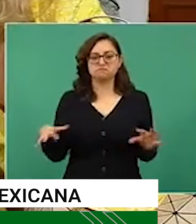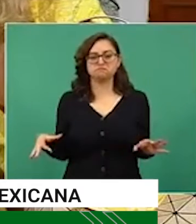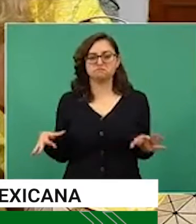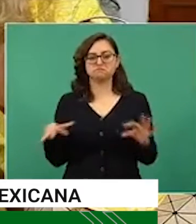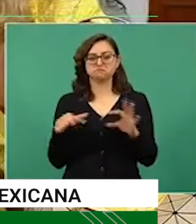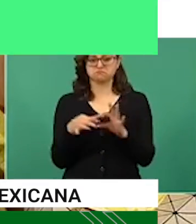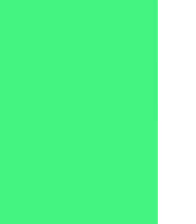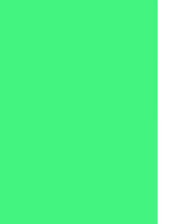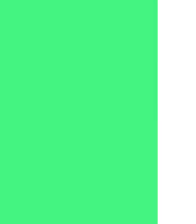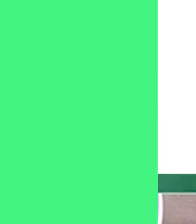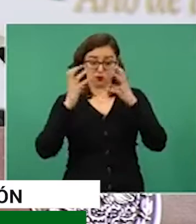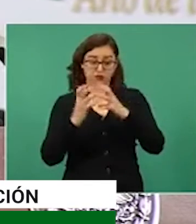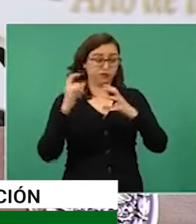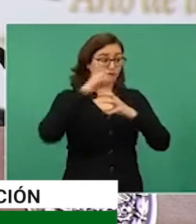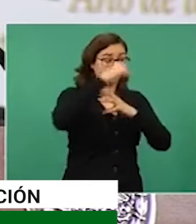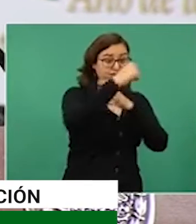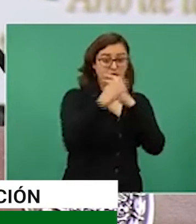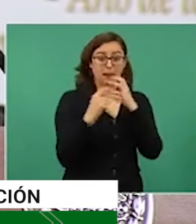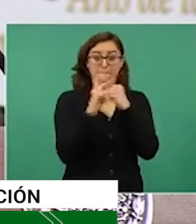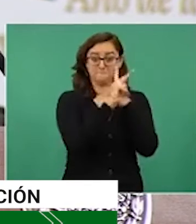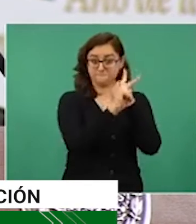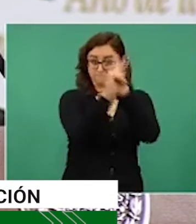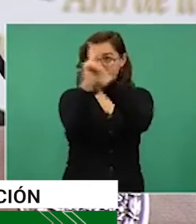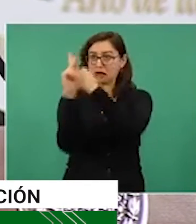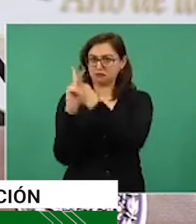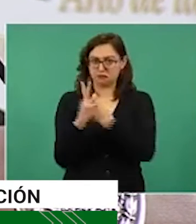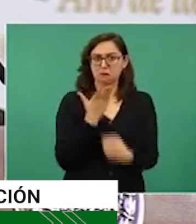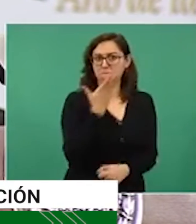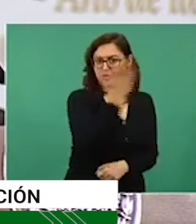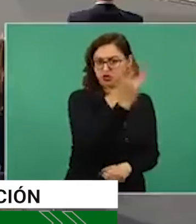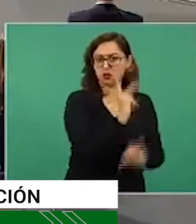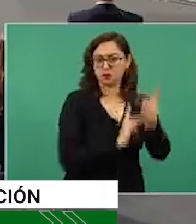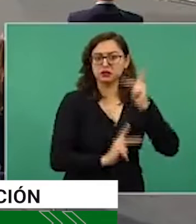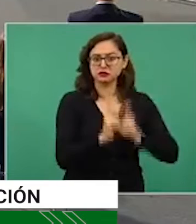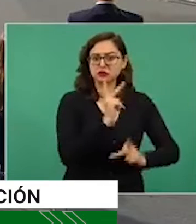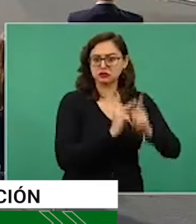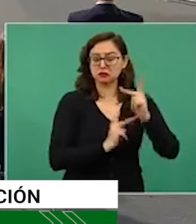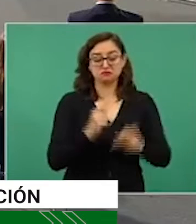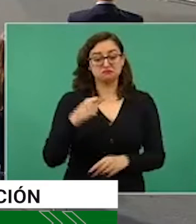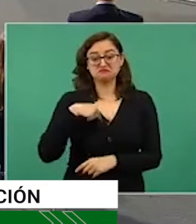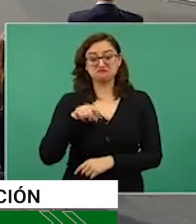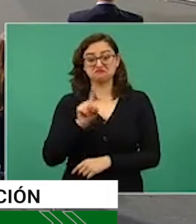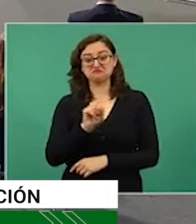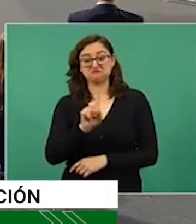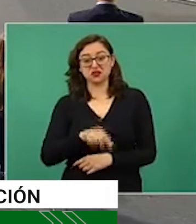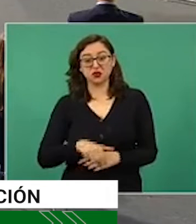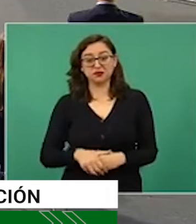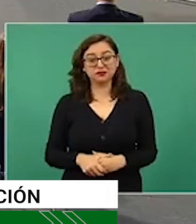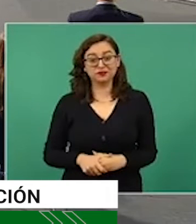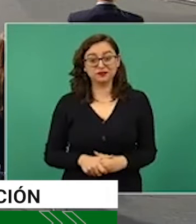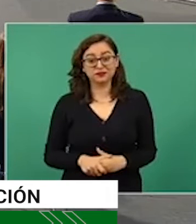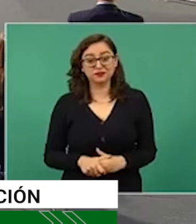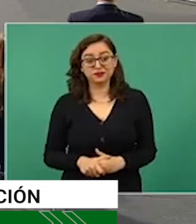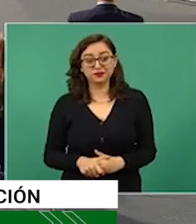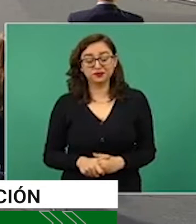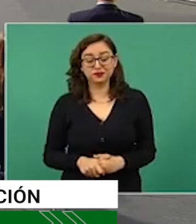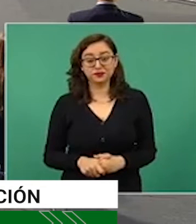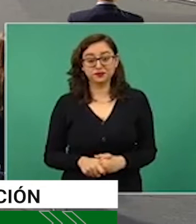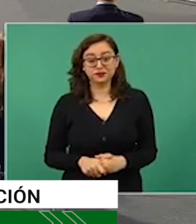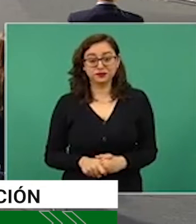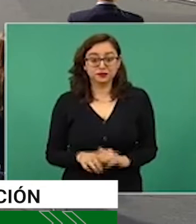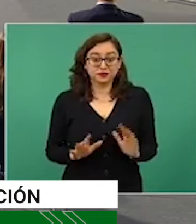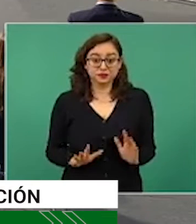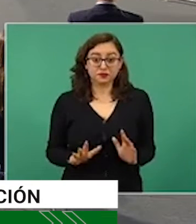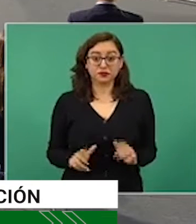nuestro pueblo. El jefe del Ejecutivo dio a conocer que México es el único país que no redujo su recaudación a causa de la